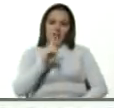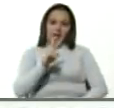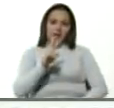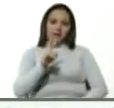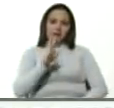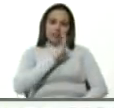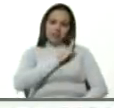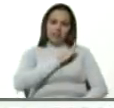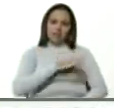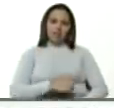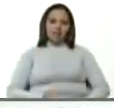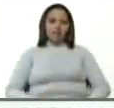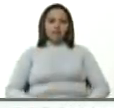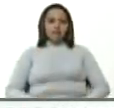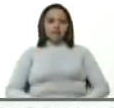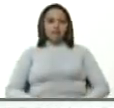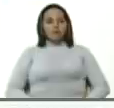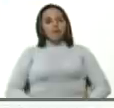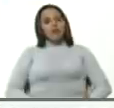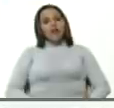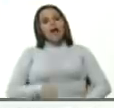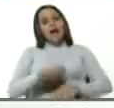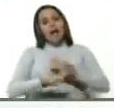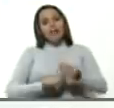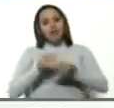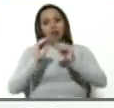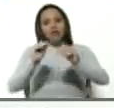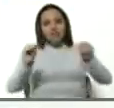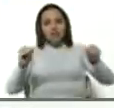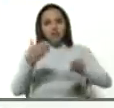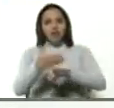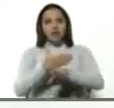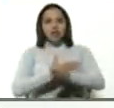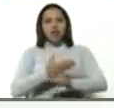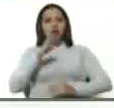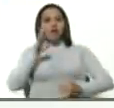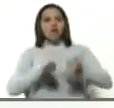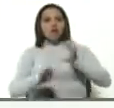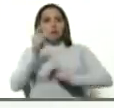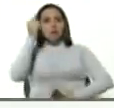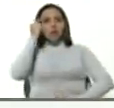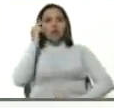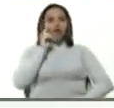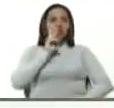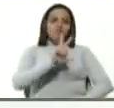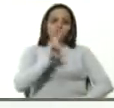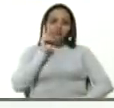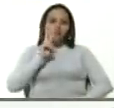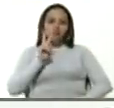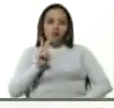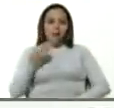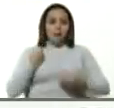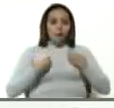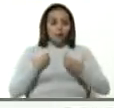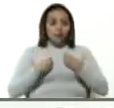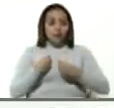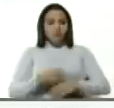que hacer una alerta temprana. En los últimos días hemos observado con preocupación cómo